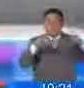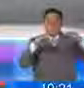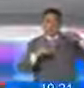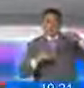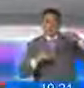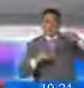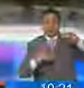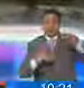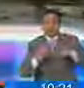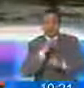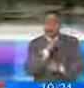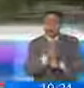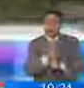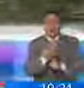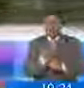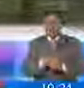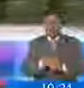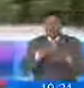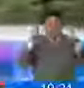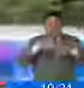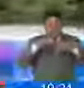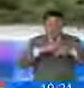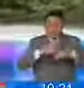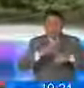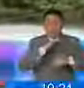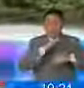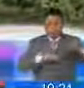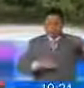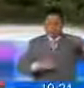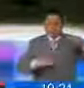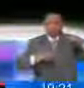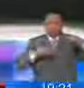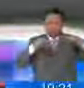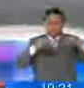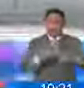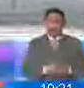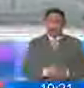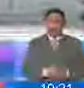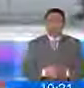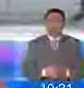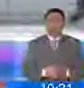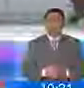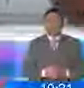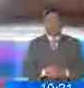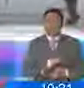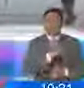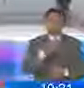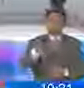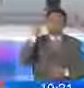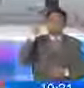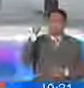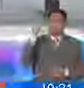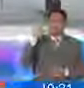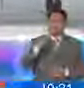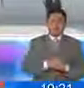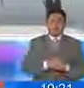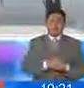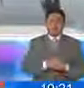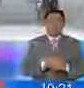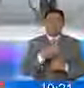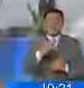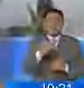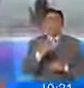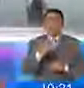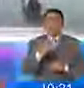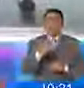por ello, con cada lluvia terminan en estas condiciones. De atrás de nosotros han rellenado totalmente